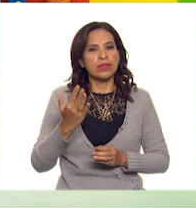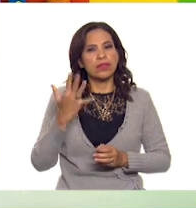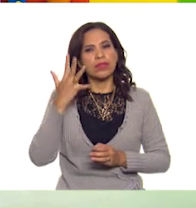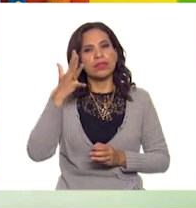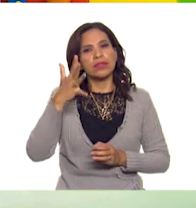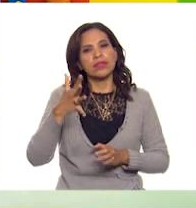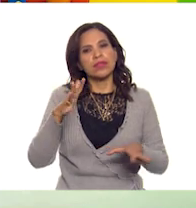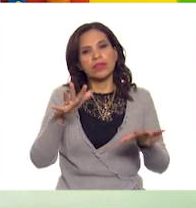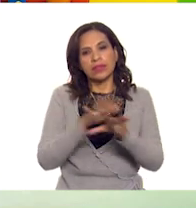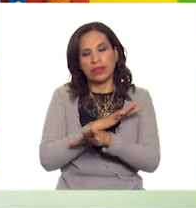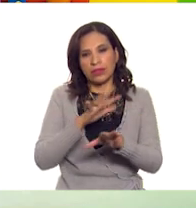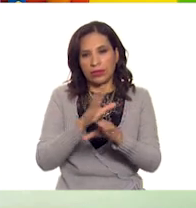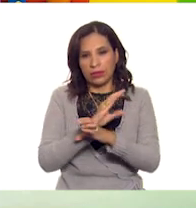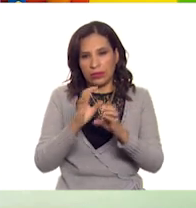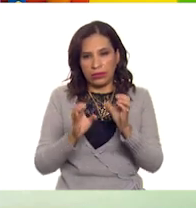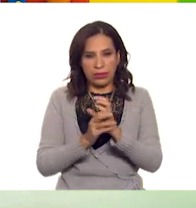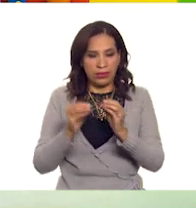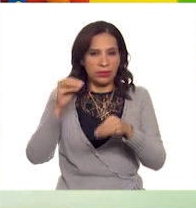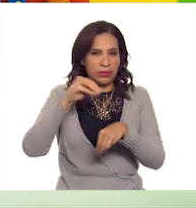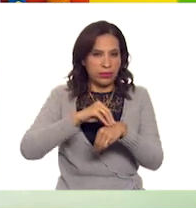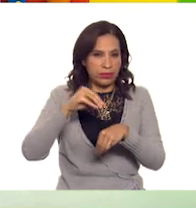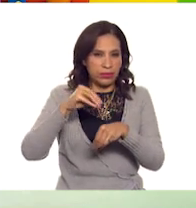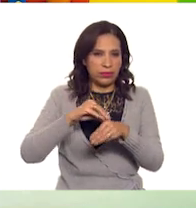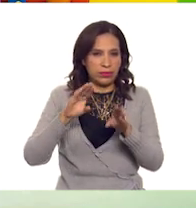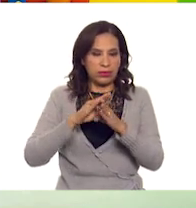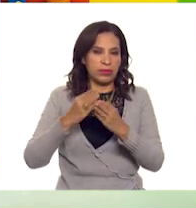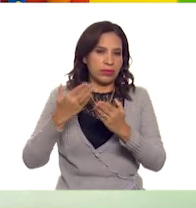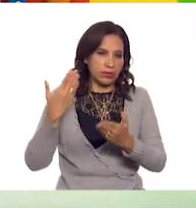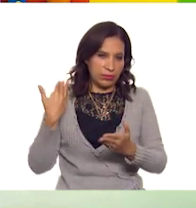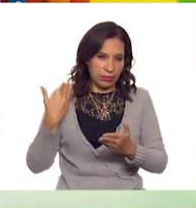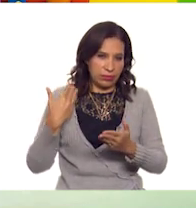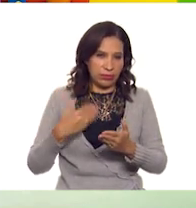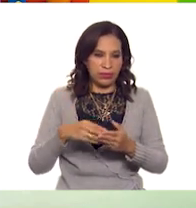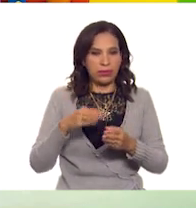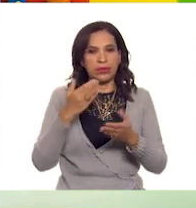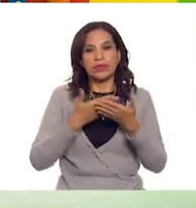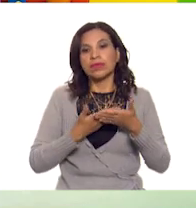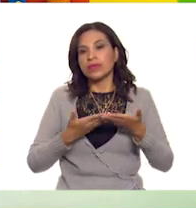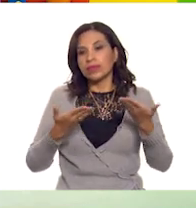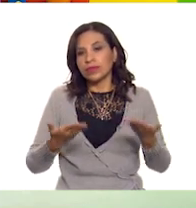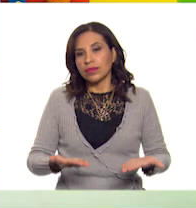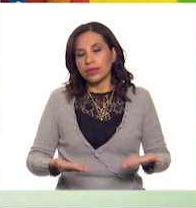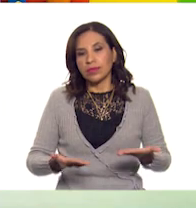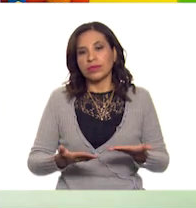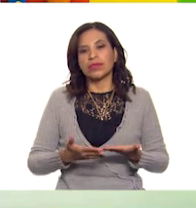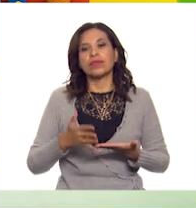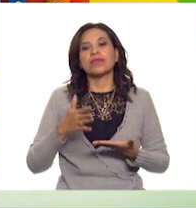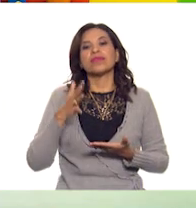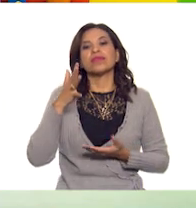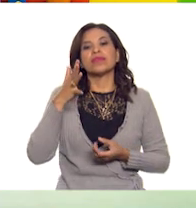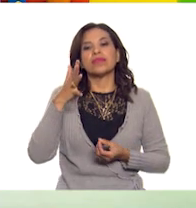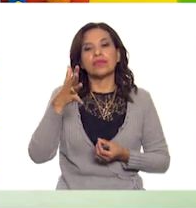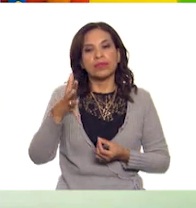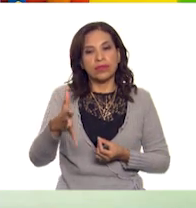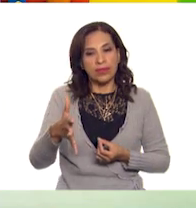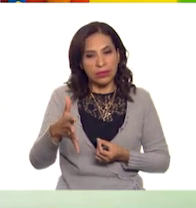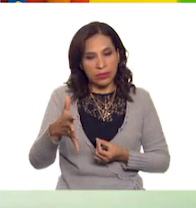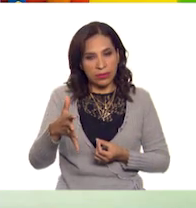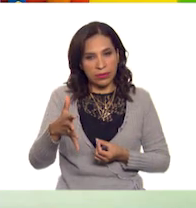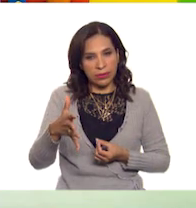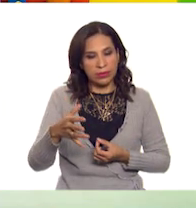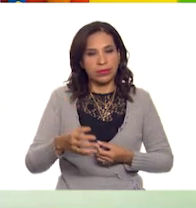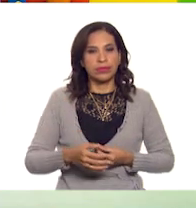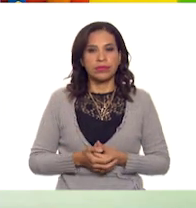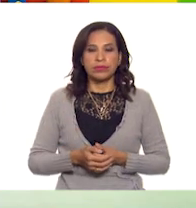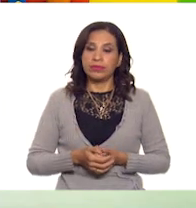de los objetos. Vamos a colocar cómo eran antes, cómo son ahora y cómo se imaginan que serán en un